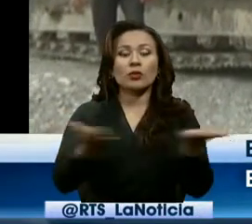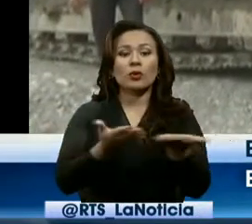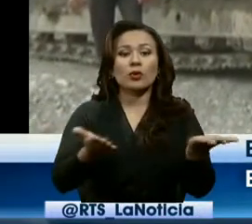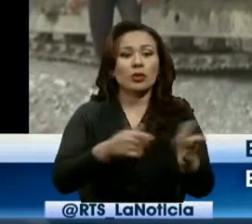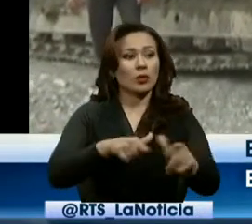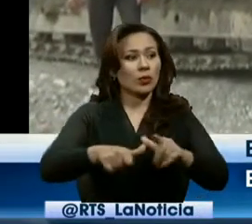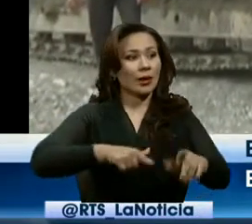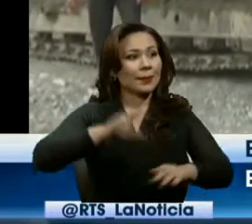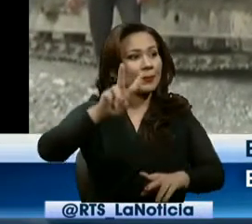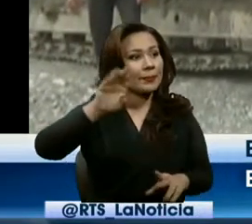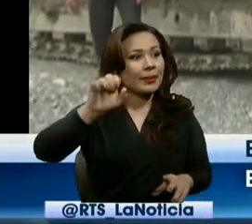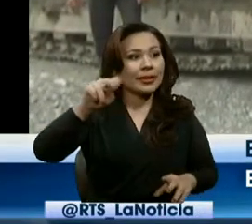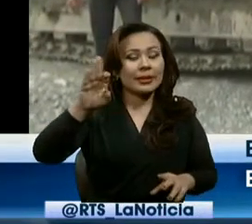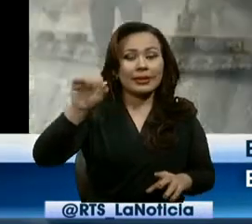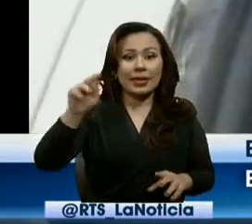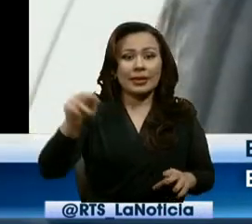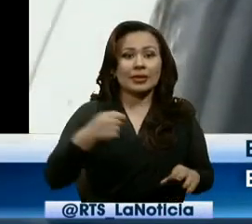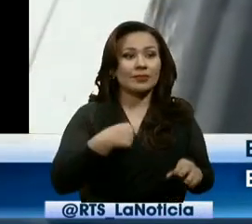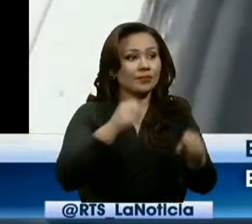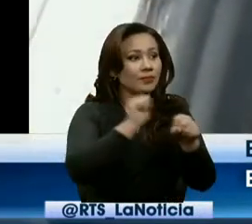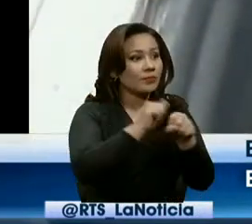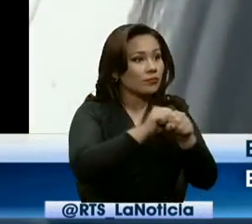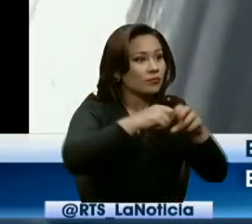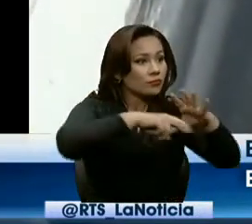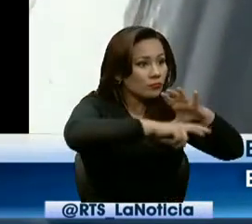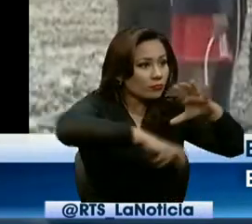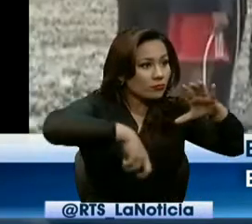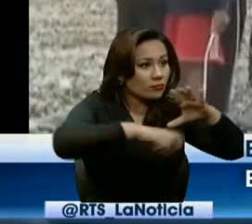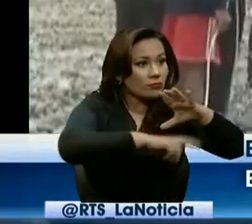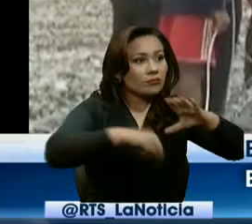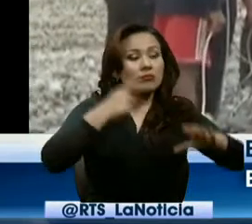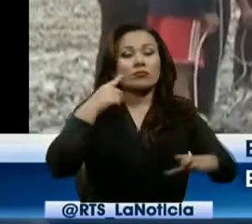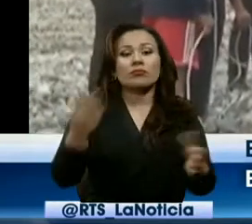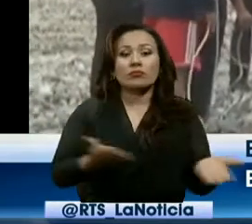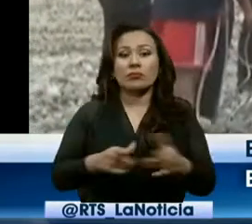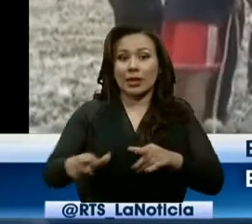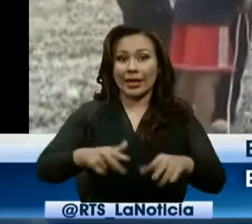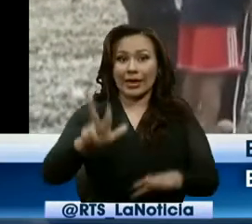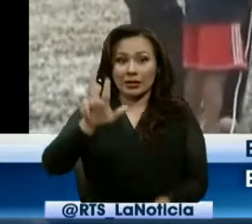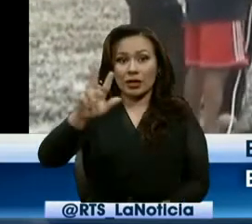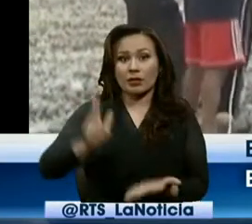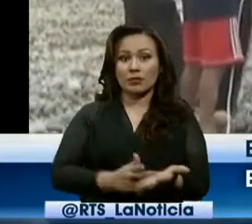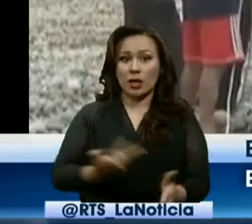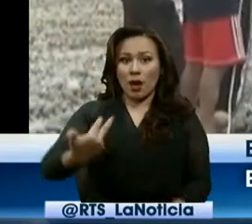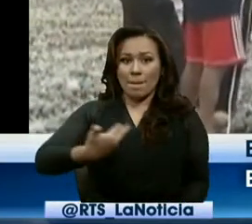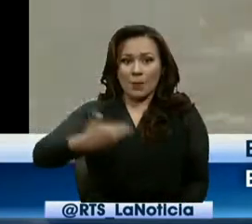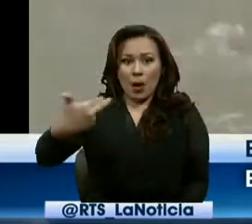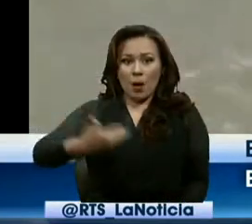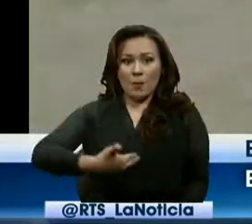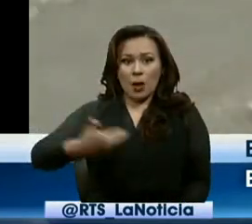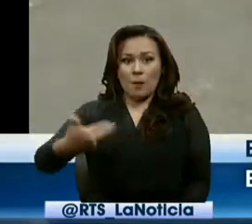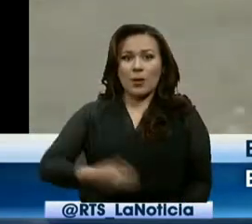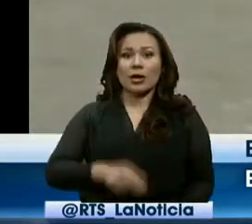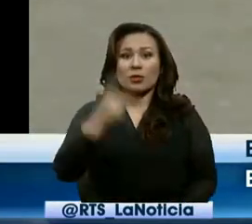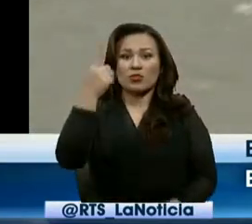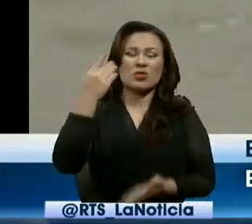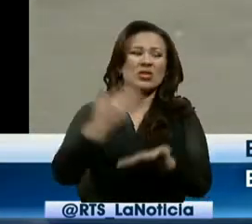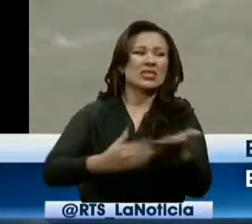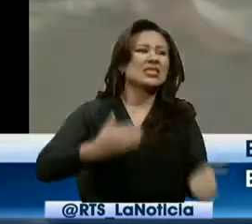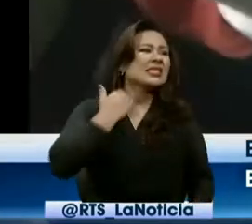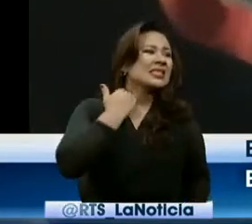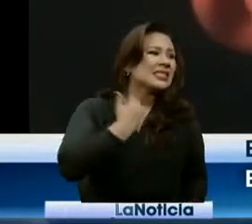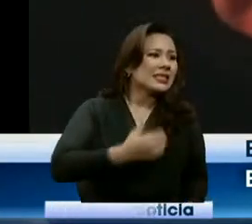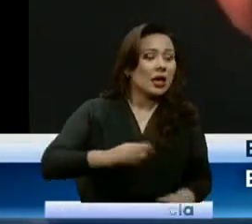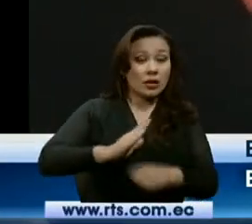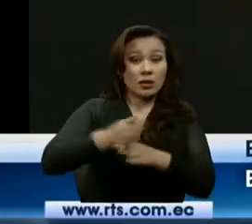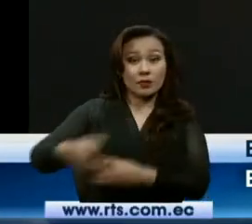Franco Chamorro salía de una mina de piedra a bordo de un volquete, recibiendo 3 disparos, un corte en el cuello y fue posteriormente